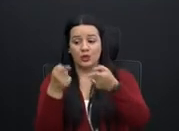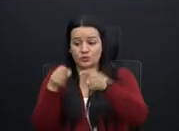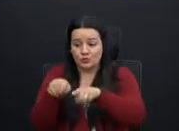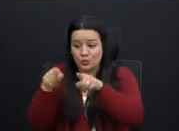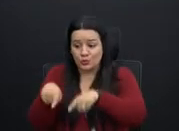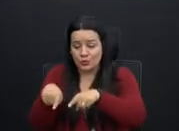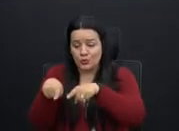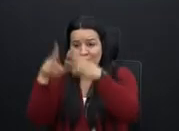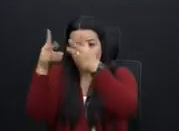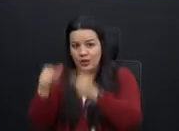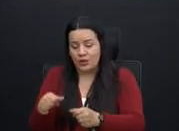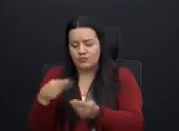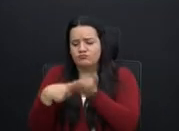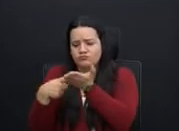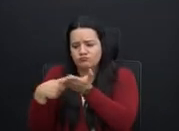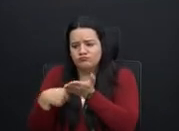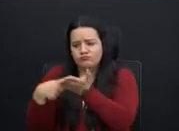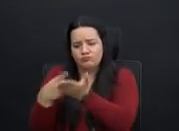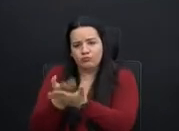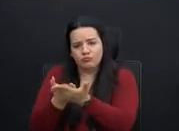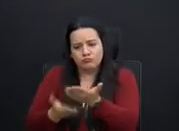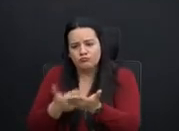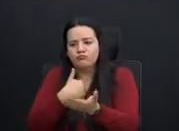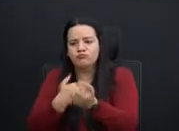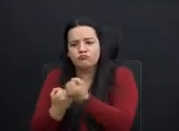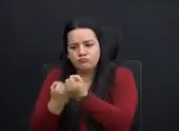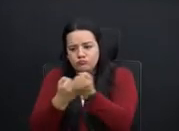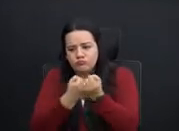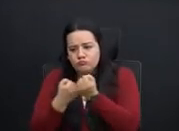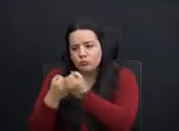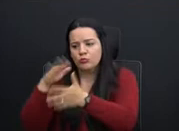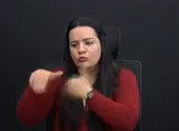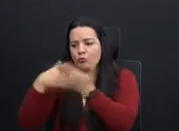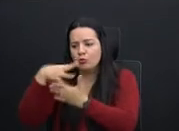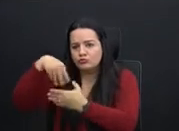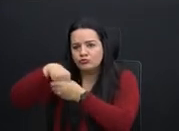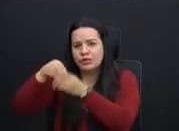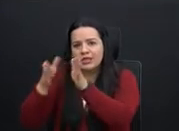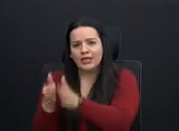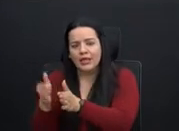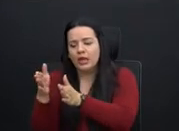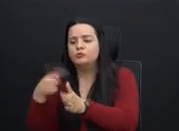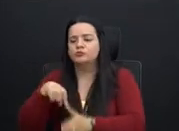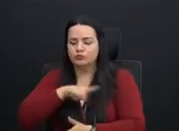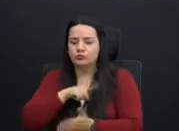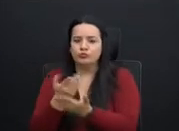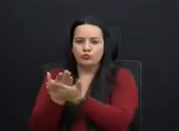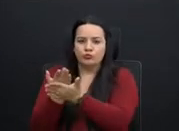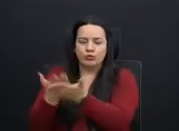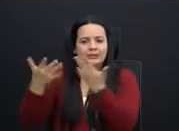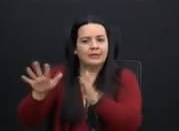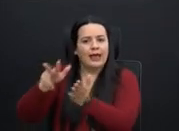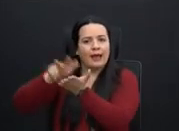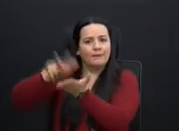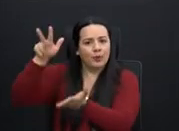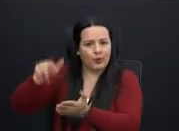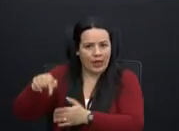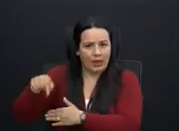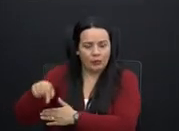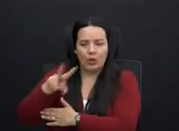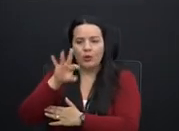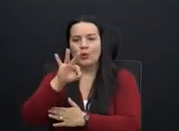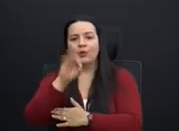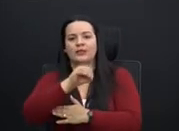una moción que tuvo el respaldo de todos los integrantes, y donde propusimos y fue aprobado que el 90% de